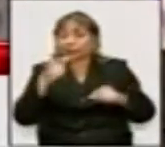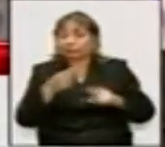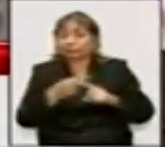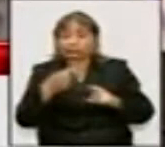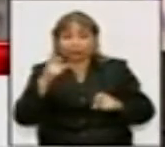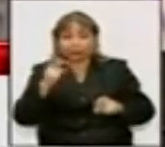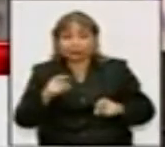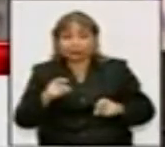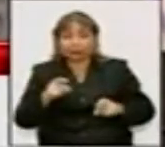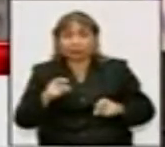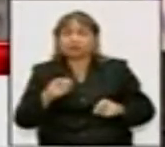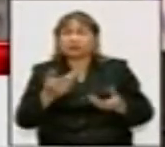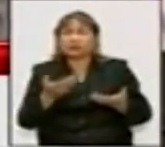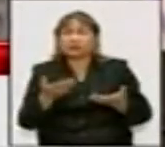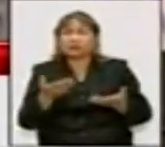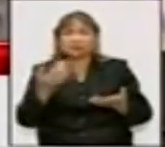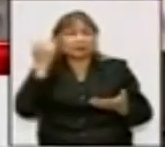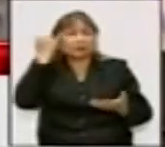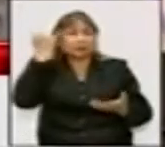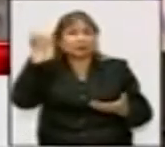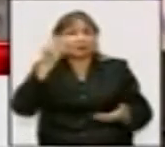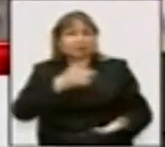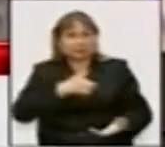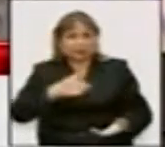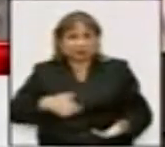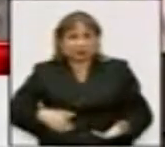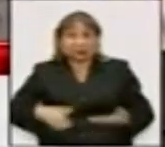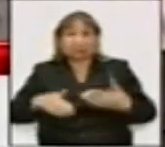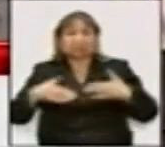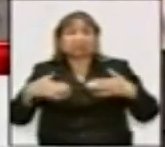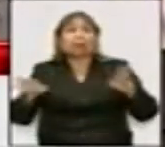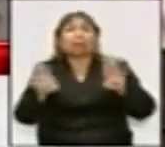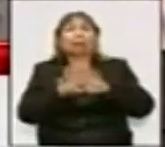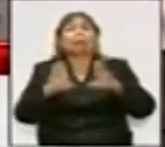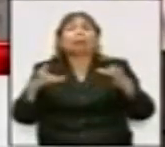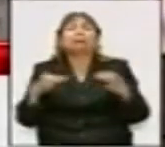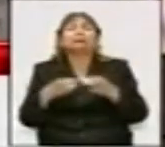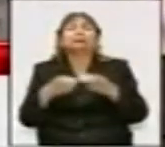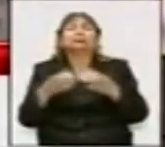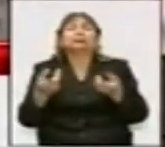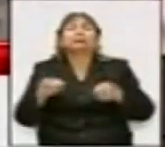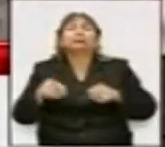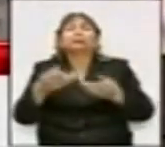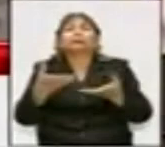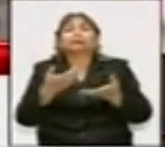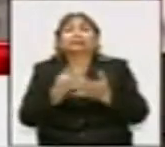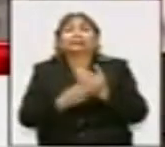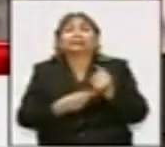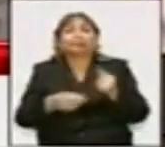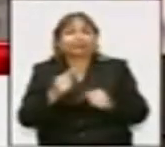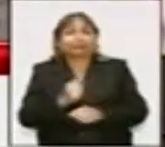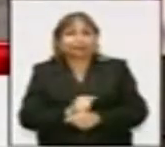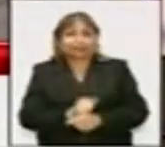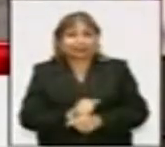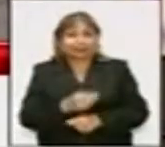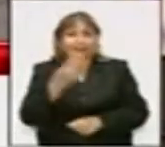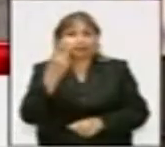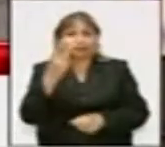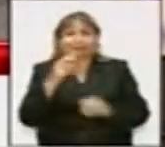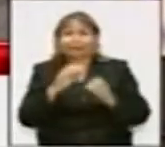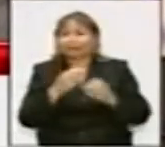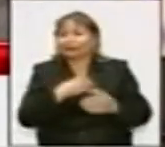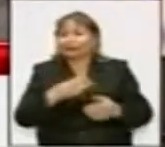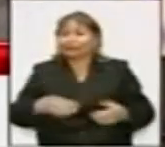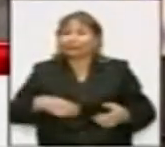idea de que el presidente puede cerrar el congreso cuando éste no le da la confianza a los gabinetes esto